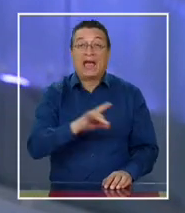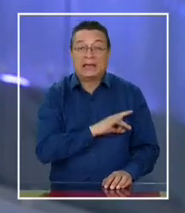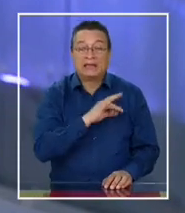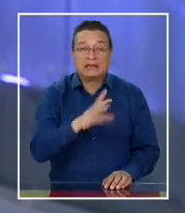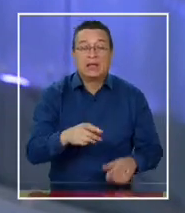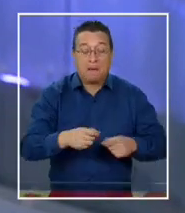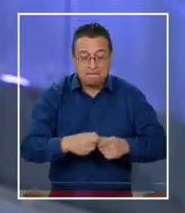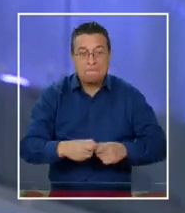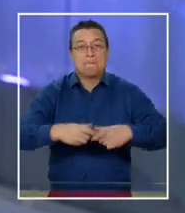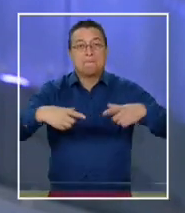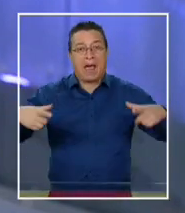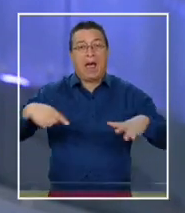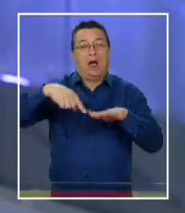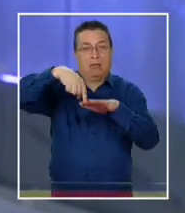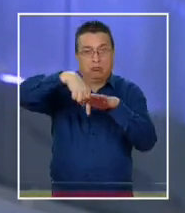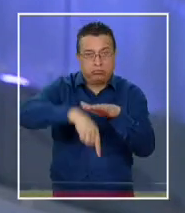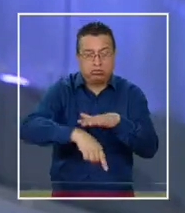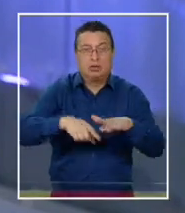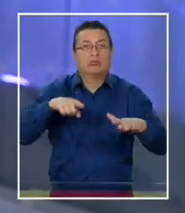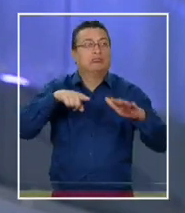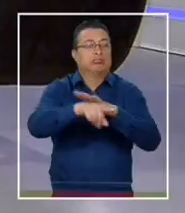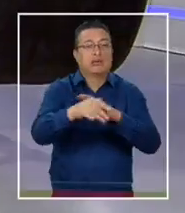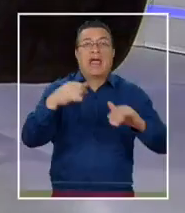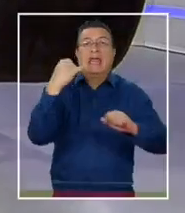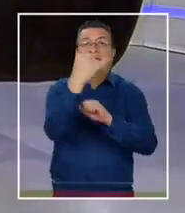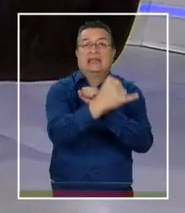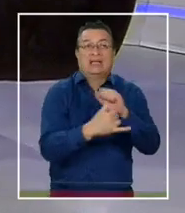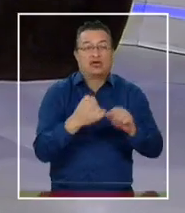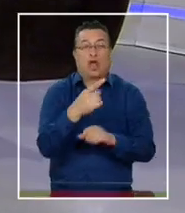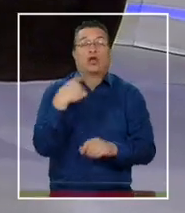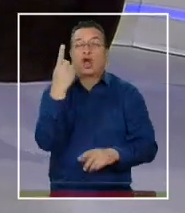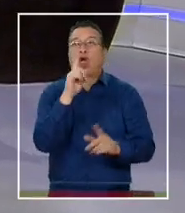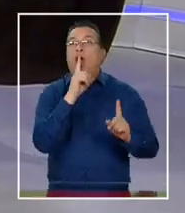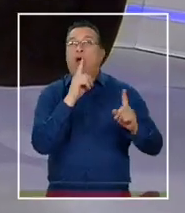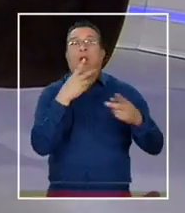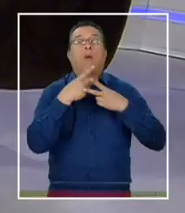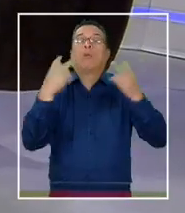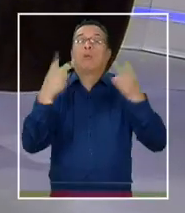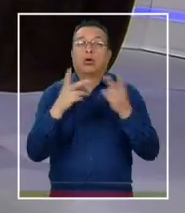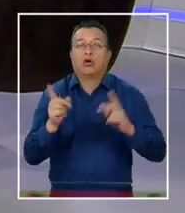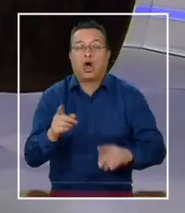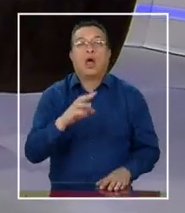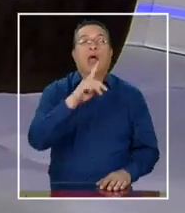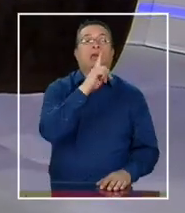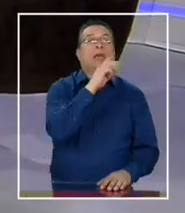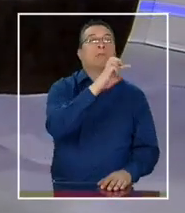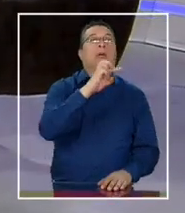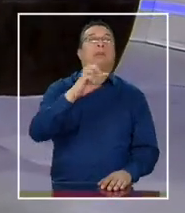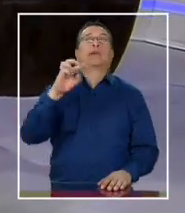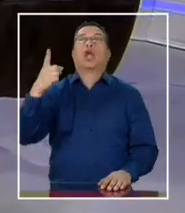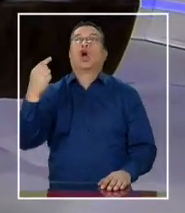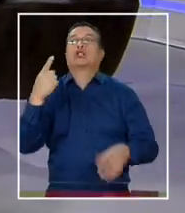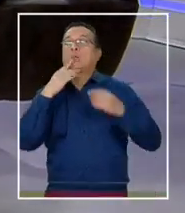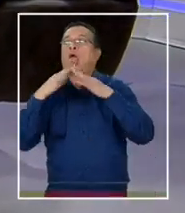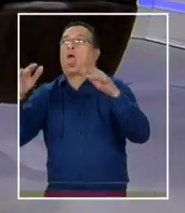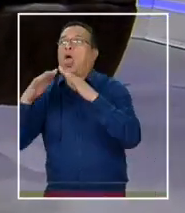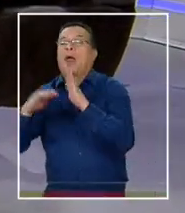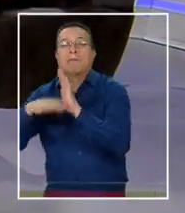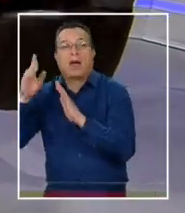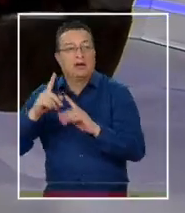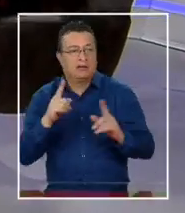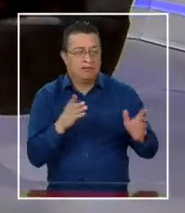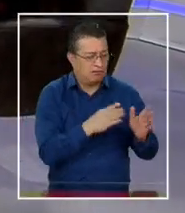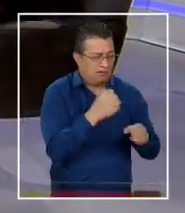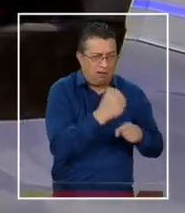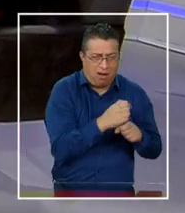Tuvo una ampliación y una profundización de su inserción internacional muchas veces opacada por las polémicas del tpp once y eso pareciera tapar todo pero recordemos